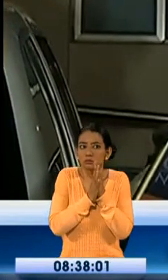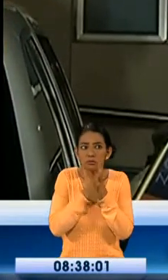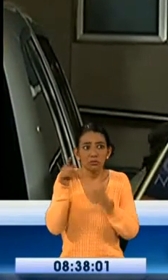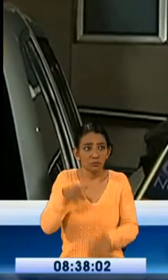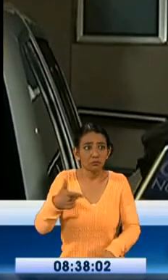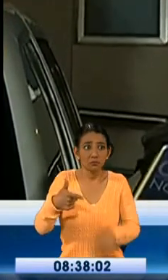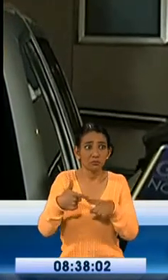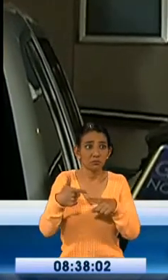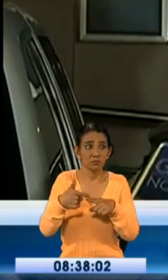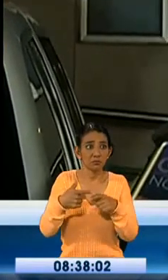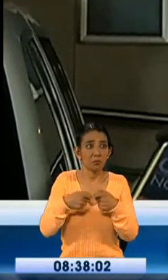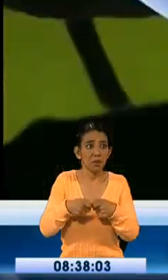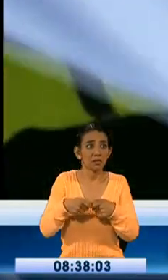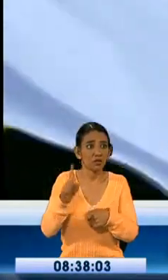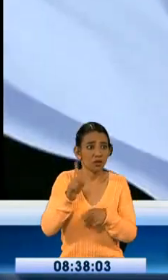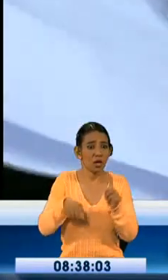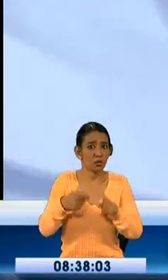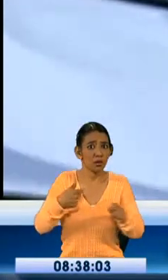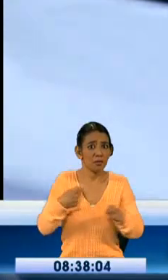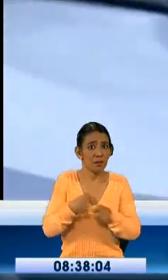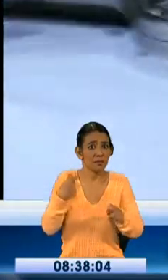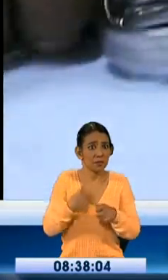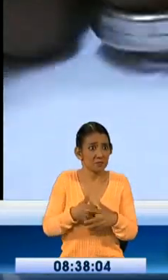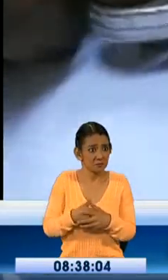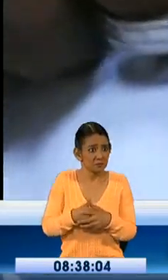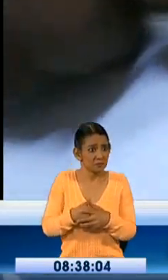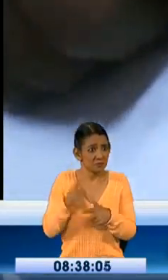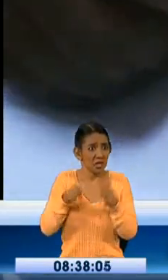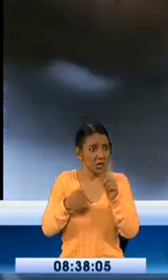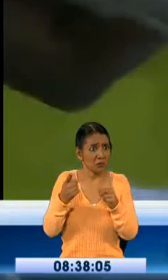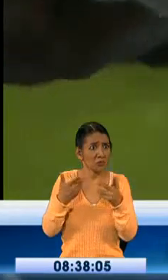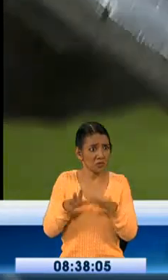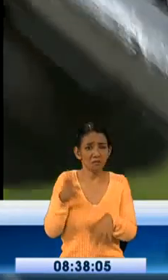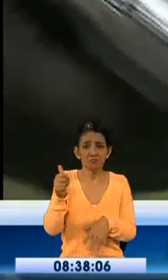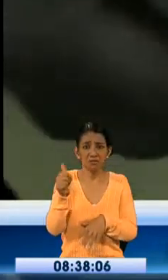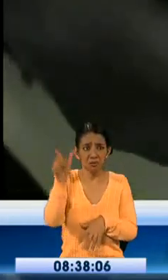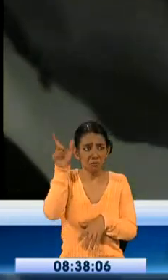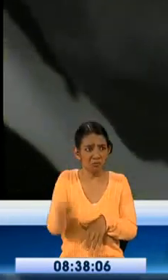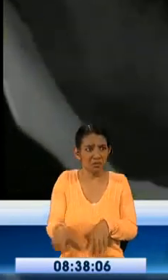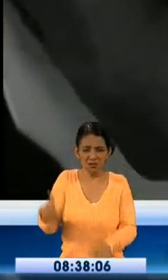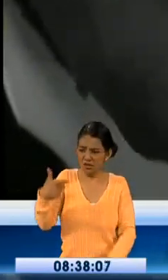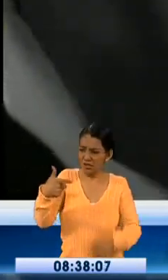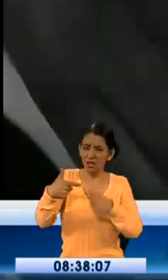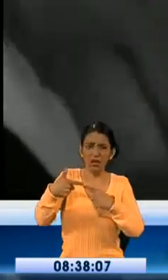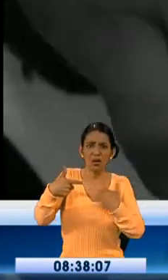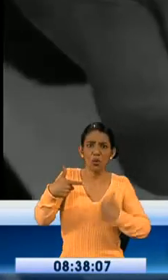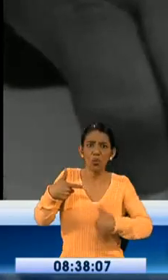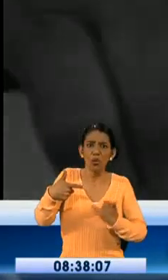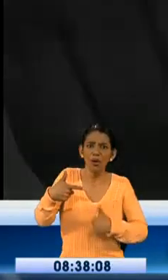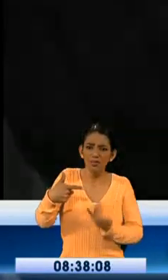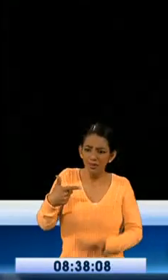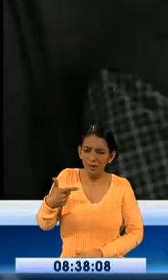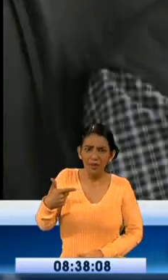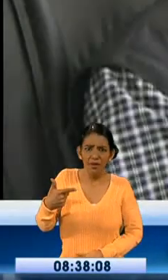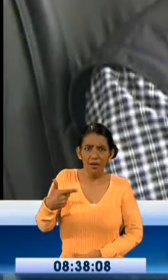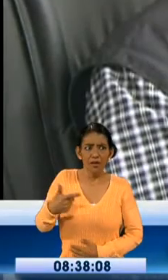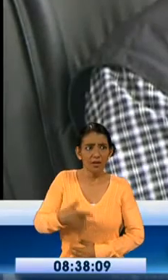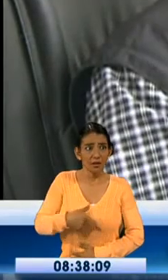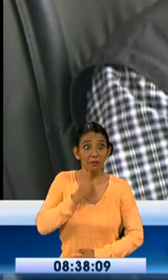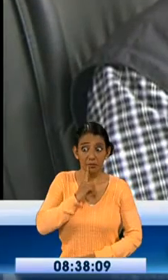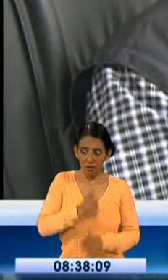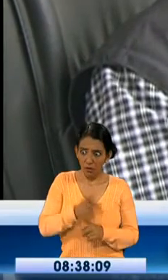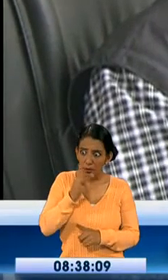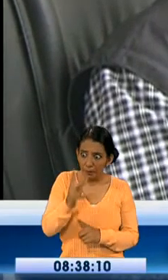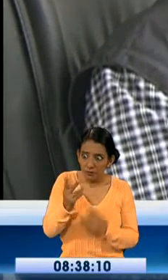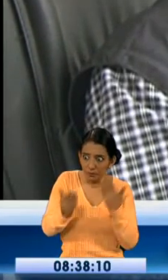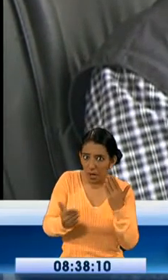plástico, inclusive rastrilla. También han habido casos donde los malhechores utilizan armas de fuego de juguete. Que parecen reales